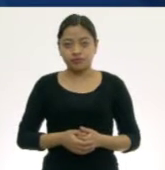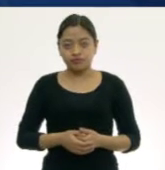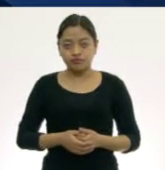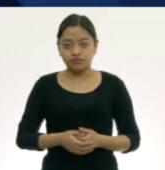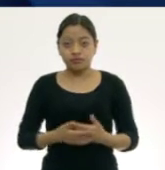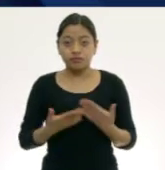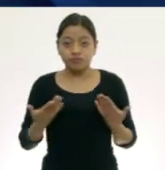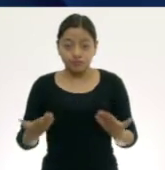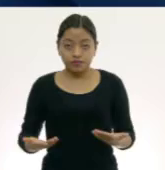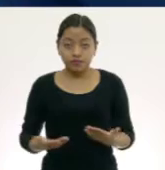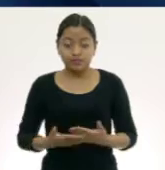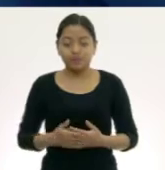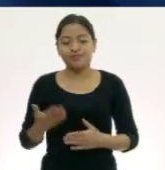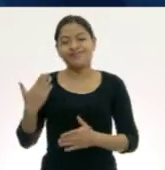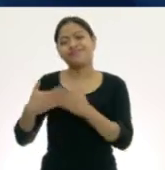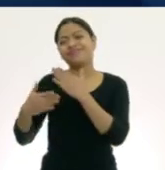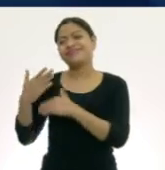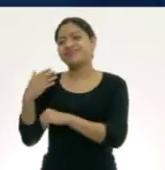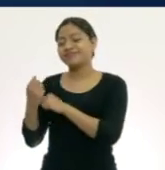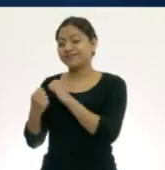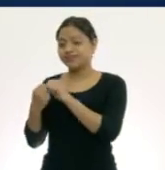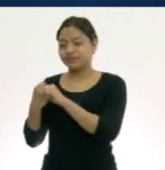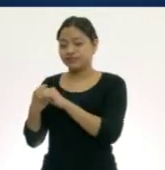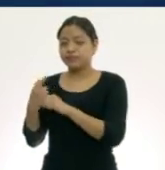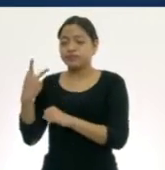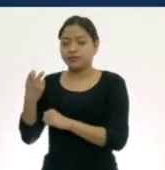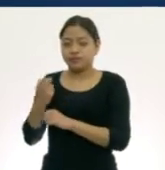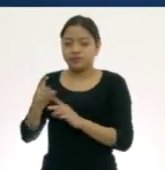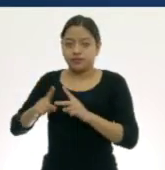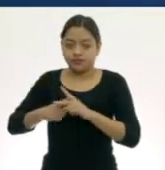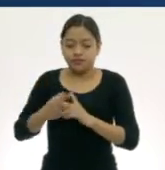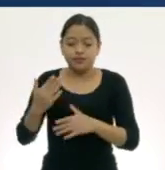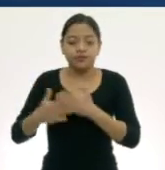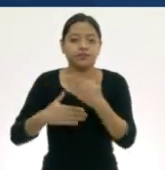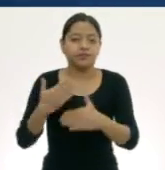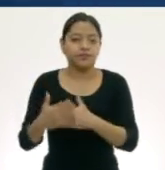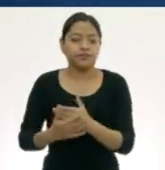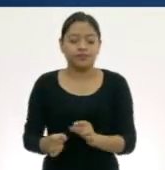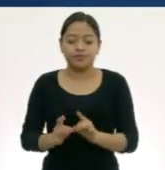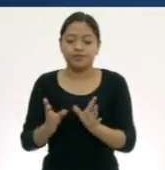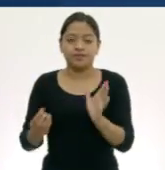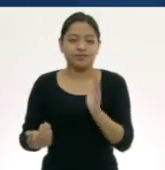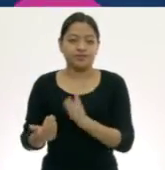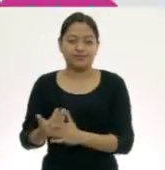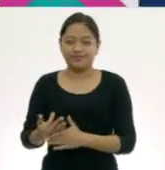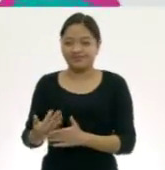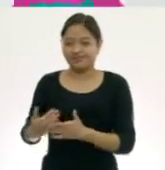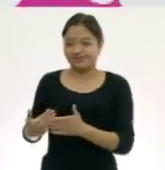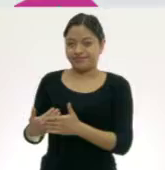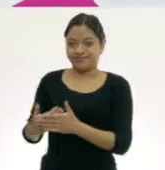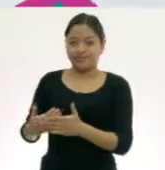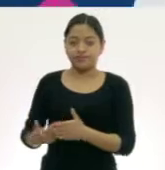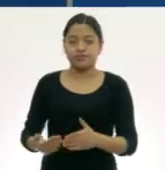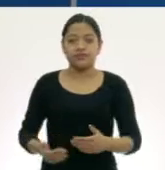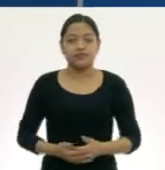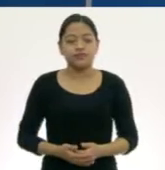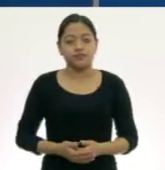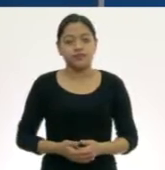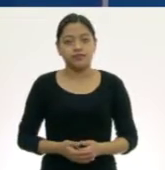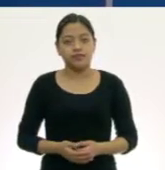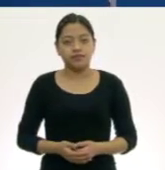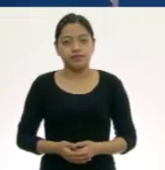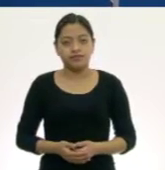que vamos a empezar del más antiguo al más reciente y la colocaríamos aquí primero. Muy